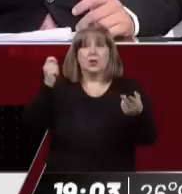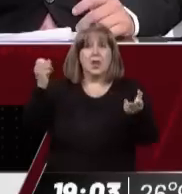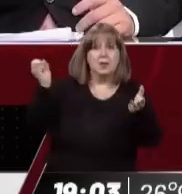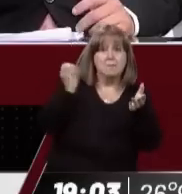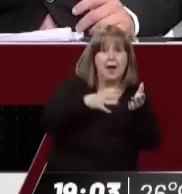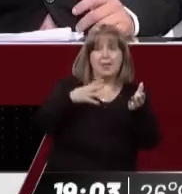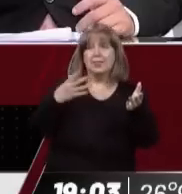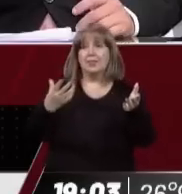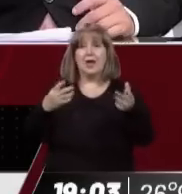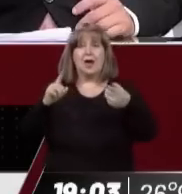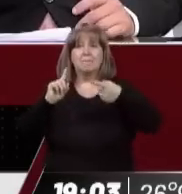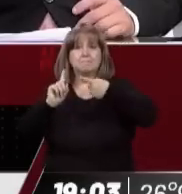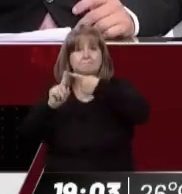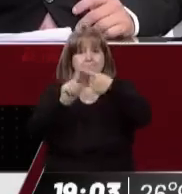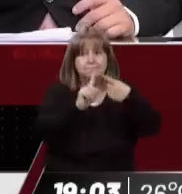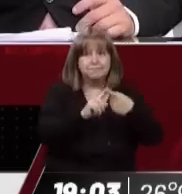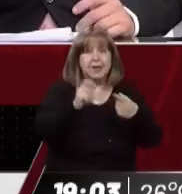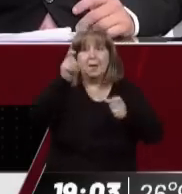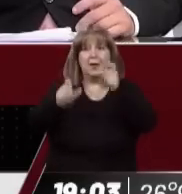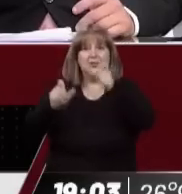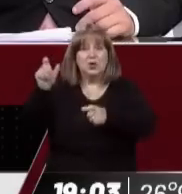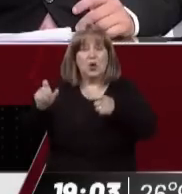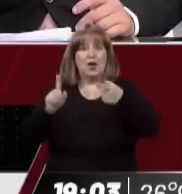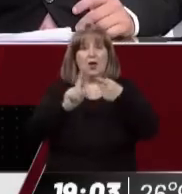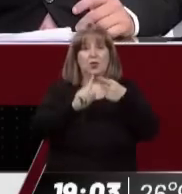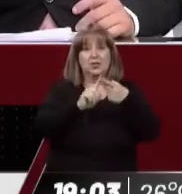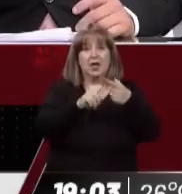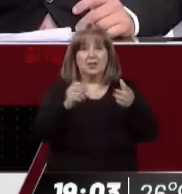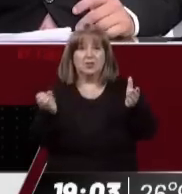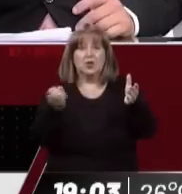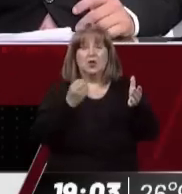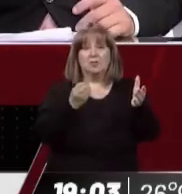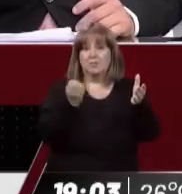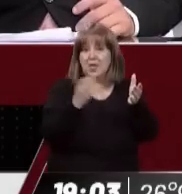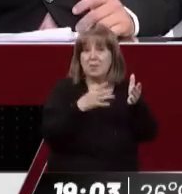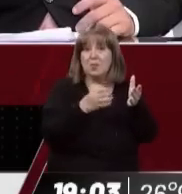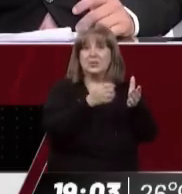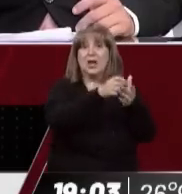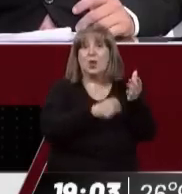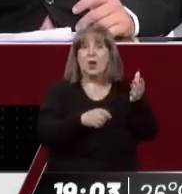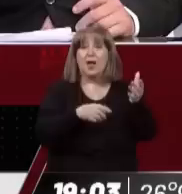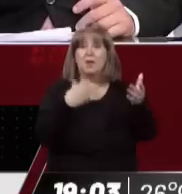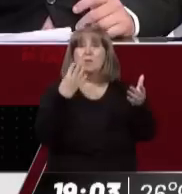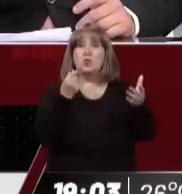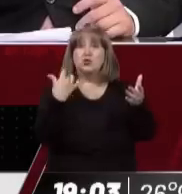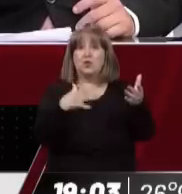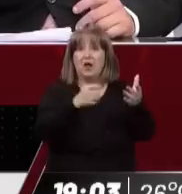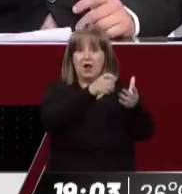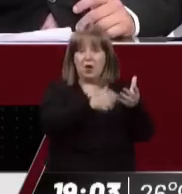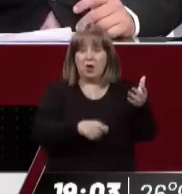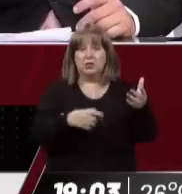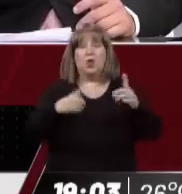los vínculos que podría tener a través de los diferentes mensajes dentro de su celular